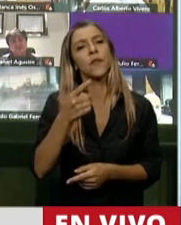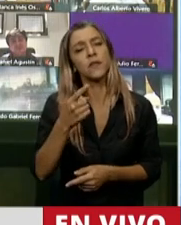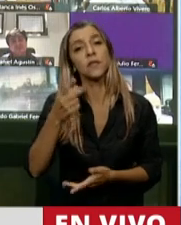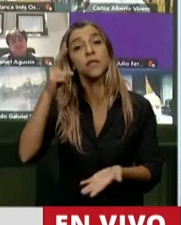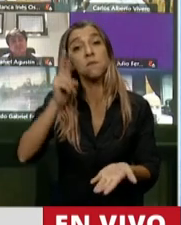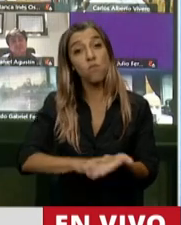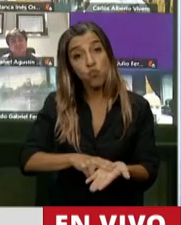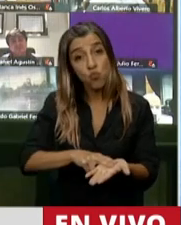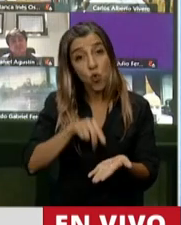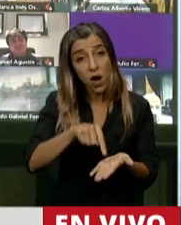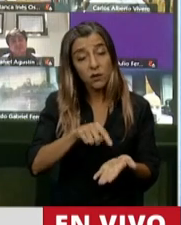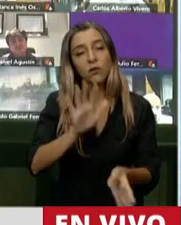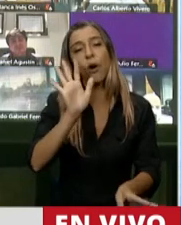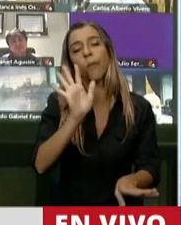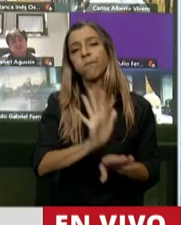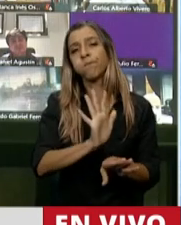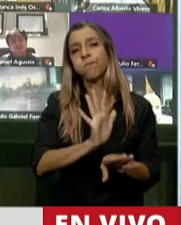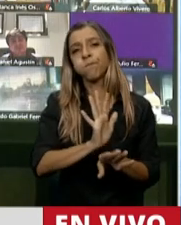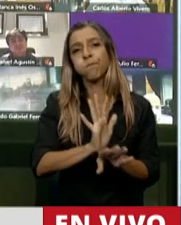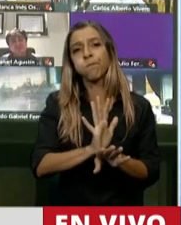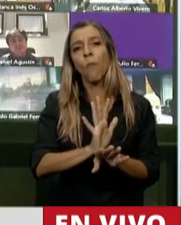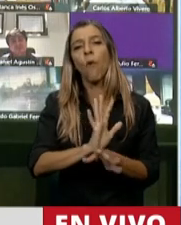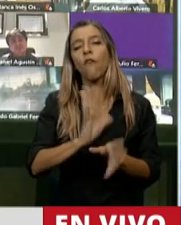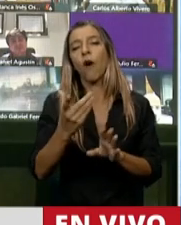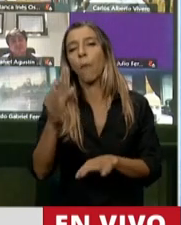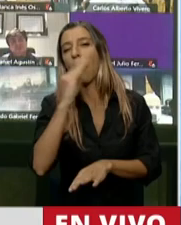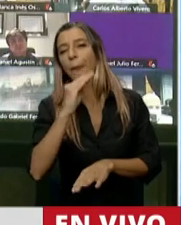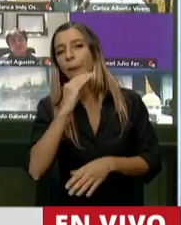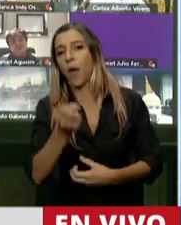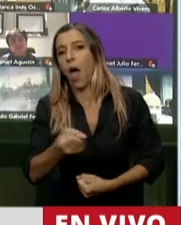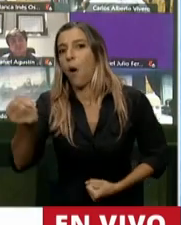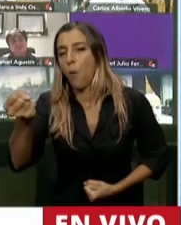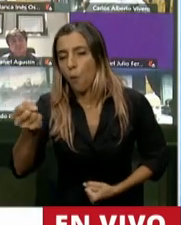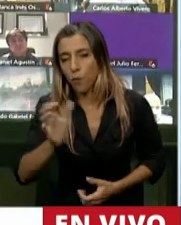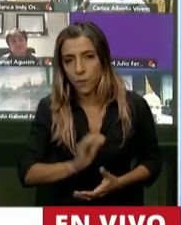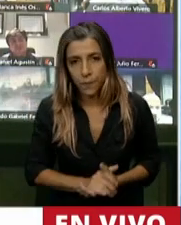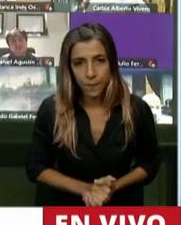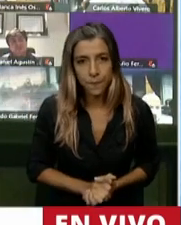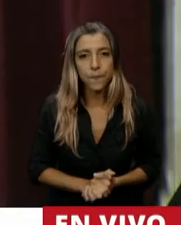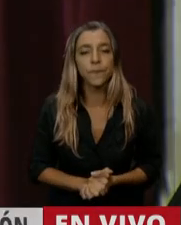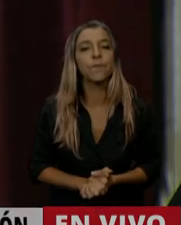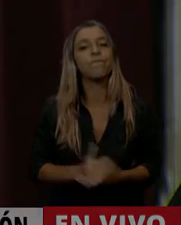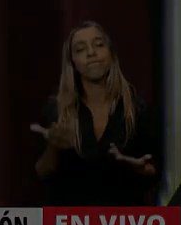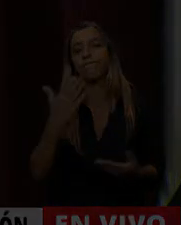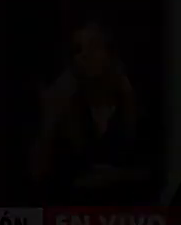impuesto es el taparrabos del ajuste. Muchas gracias, señor presidente. Gracias, diputado Schiavone.